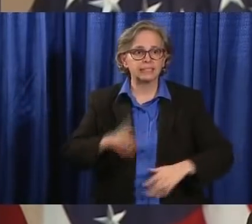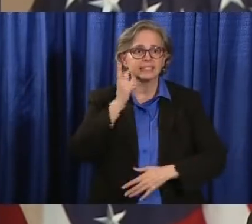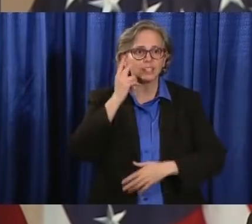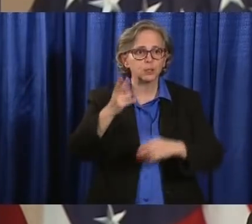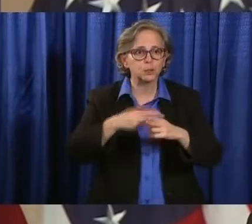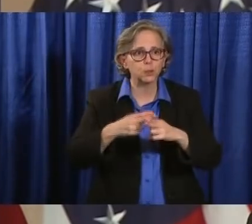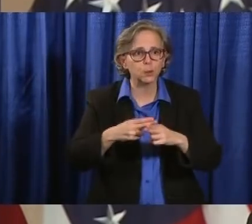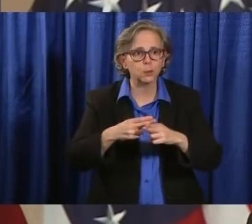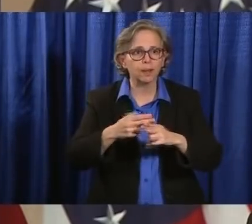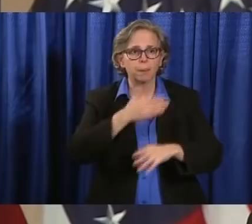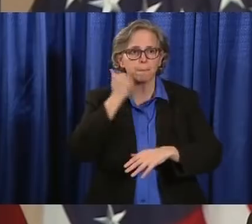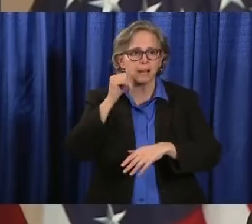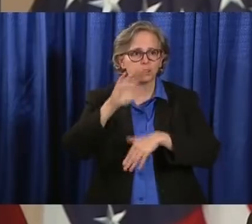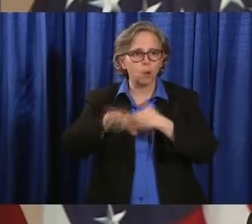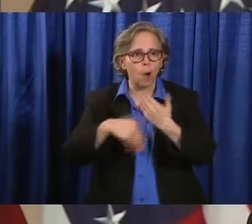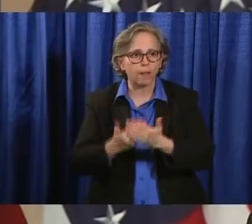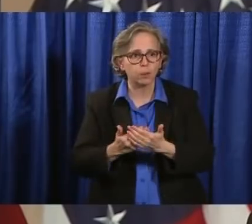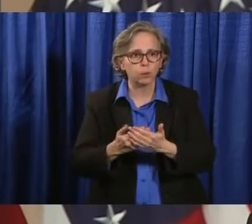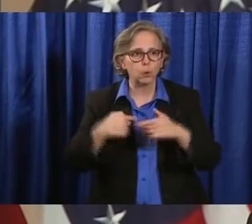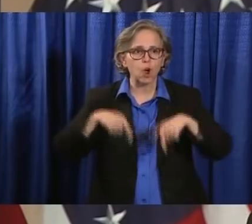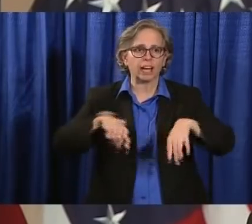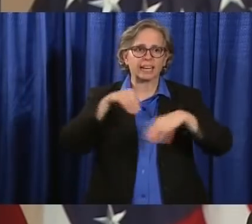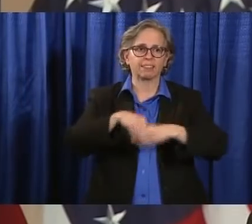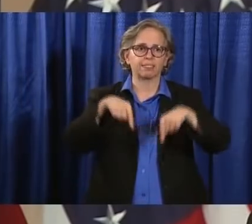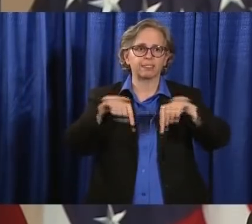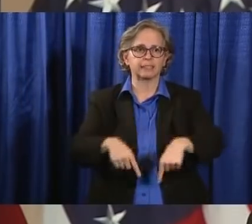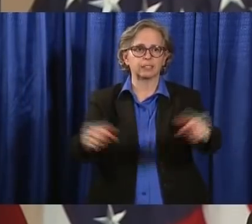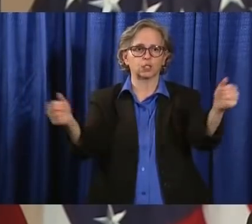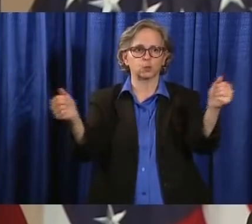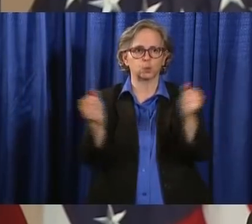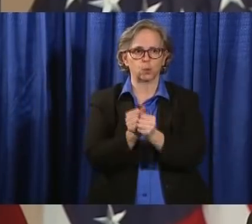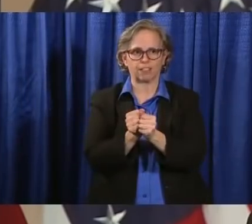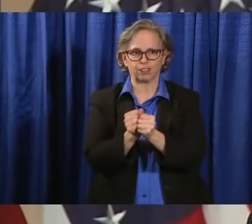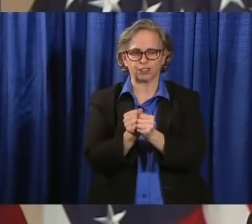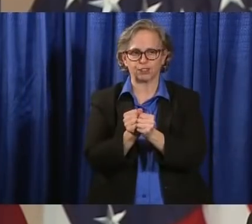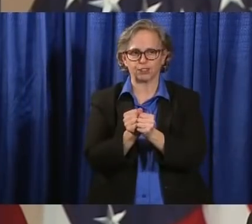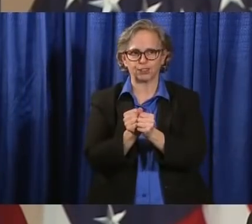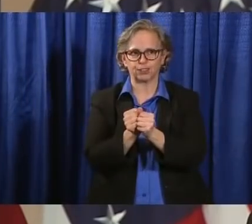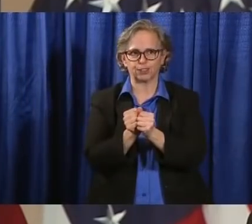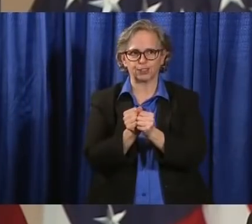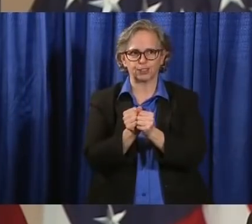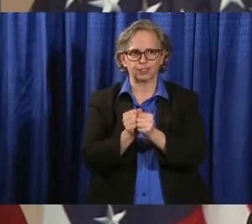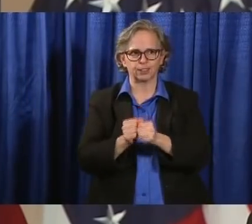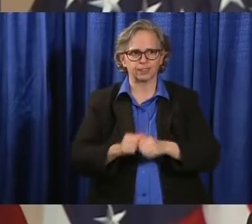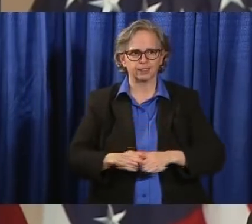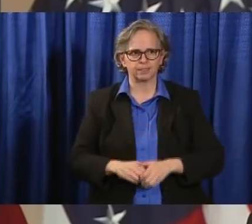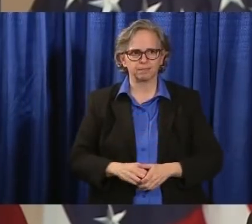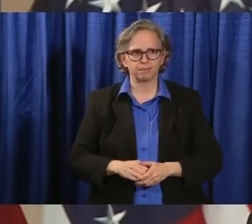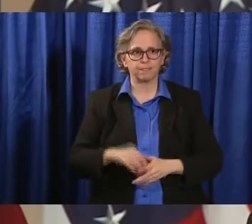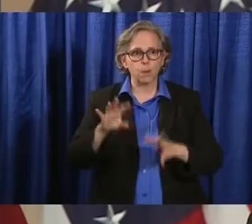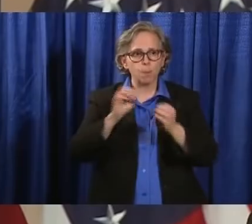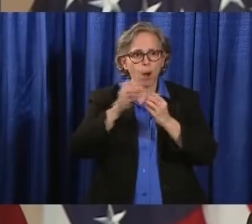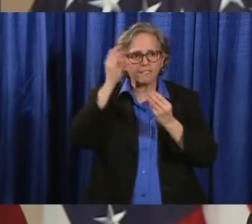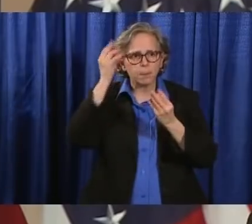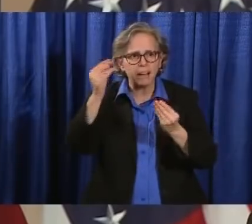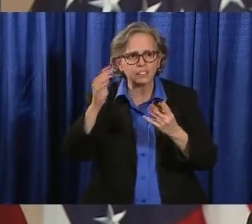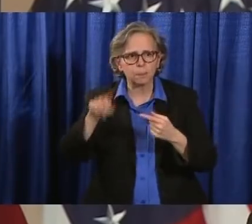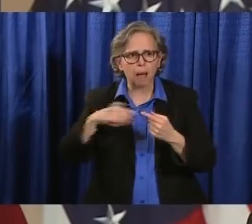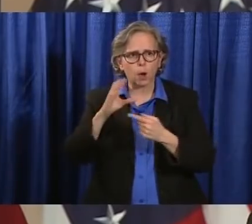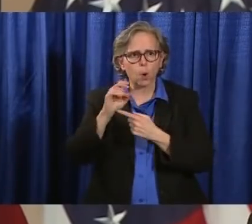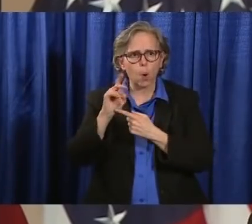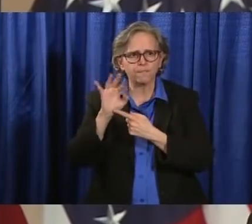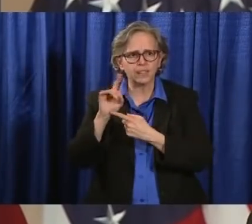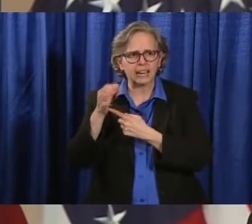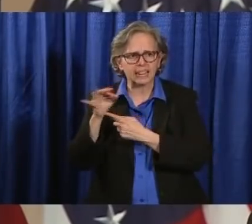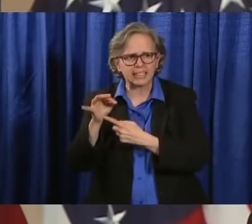pase. Nos vemos pronto, un abrazo a todos y estamos todos en esto. Y para más información sobre el COVID-19